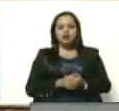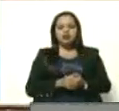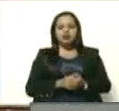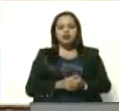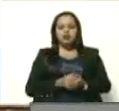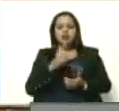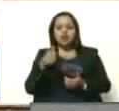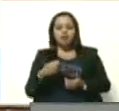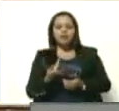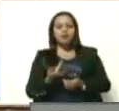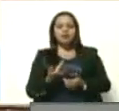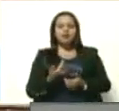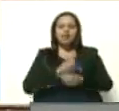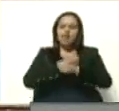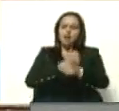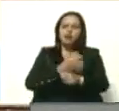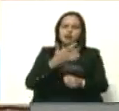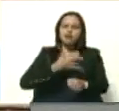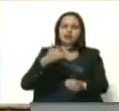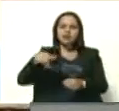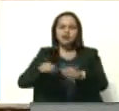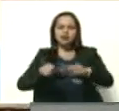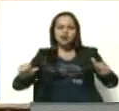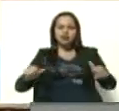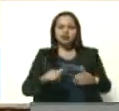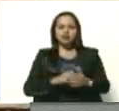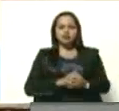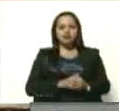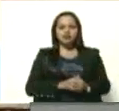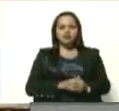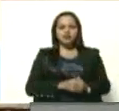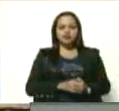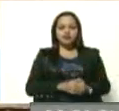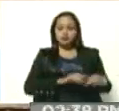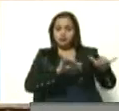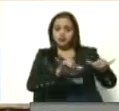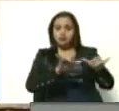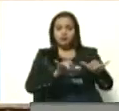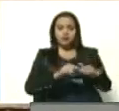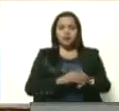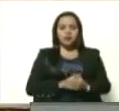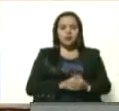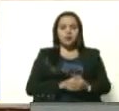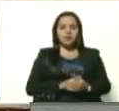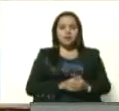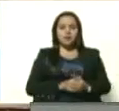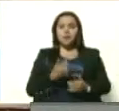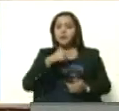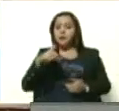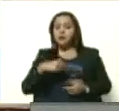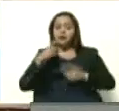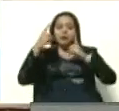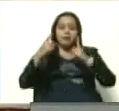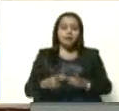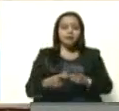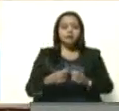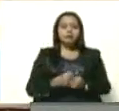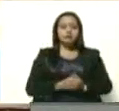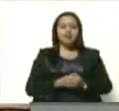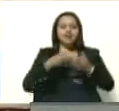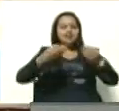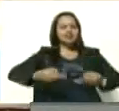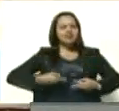de la pasión que sentía por esta tierra. Por eso estamos obligadas y estamos